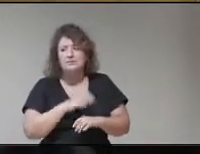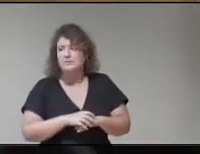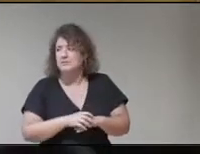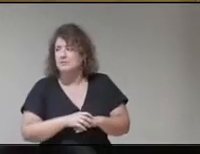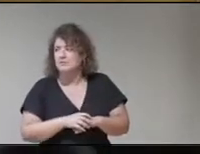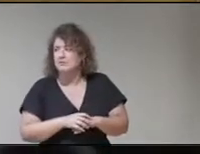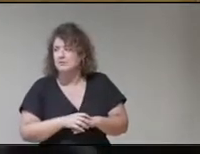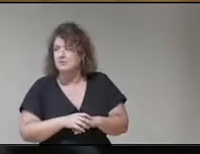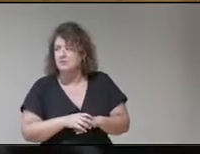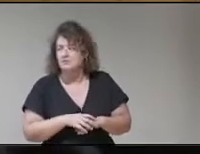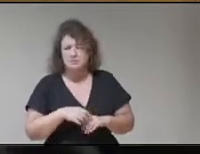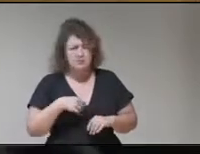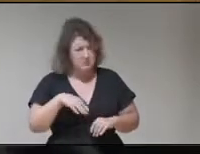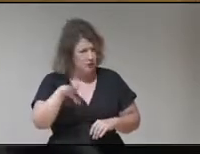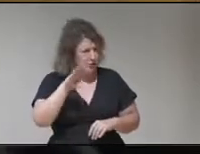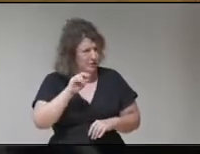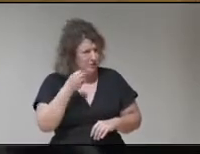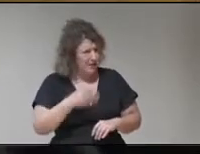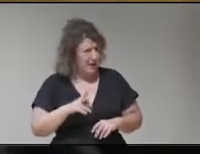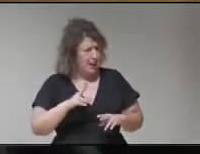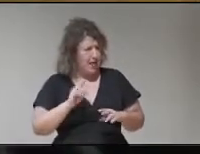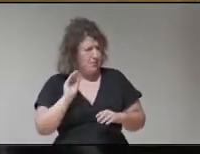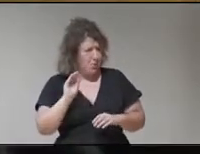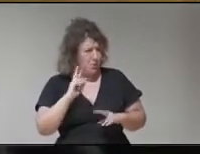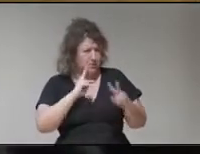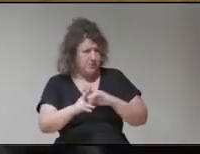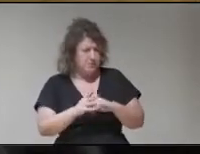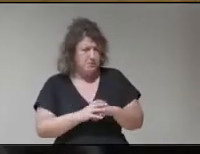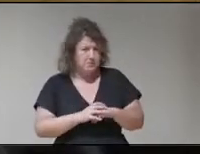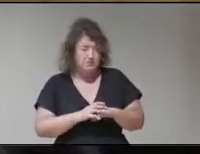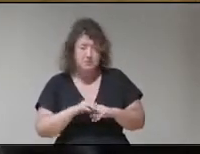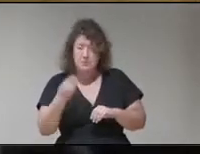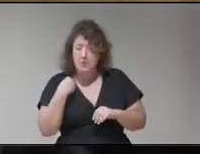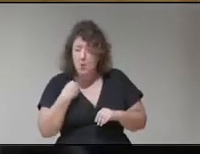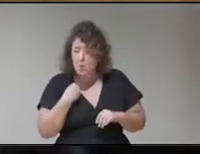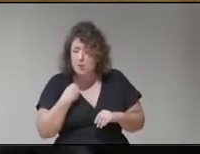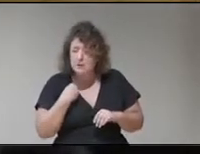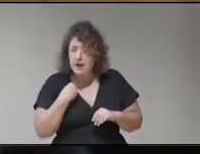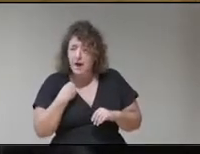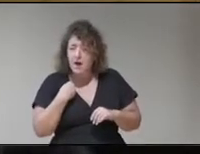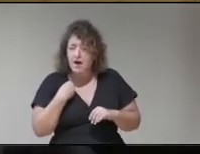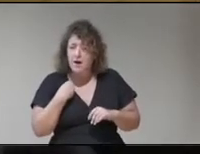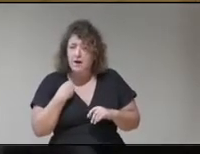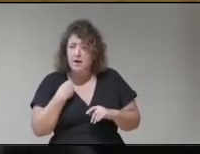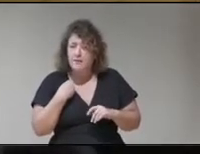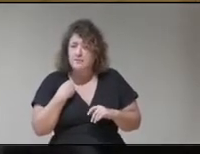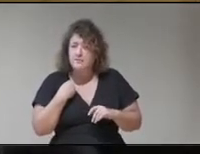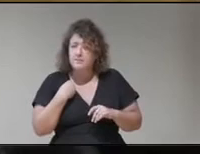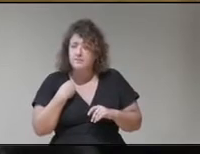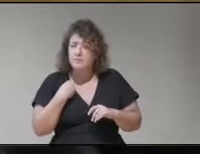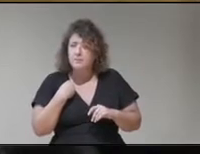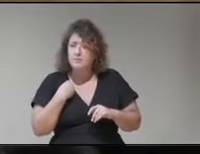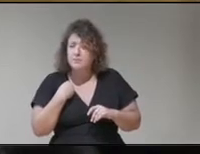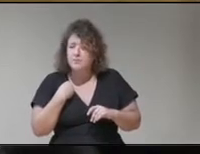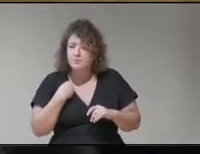sé si entiendo bien la pregunta. Lo que me estás preguntando es qué